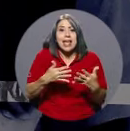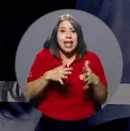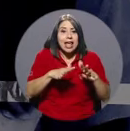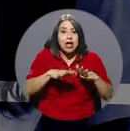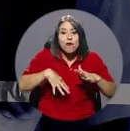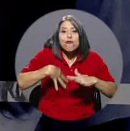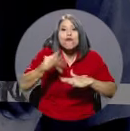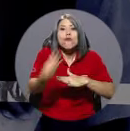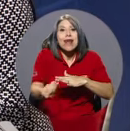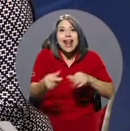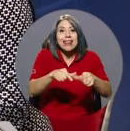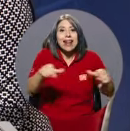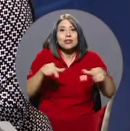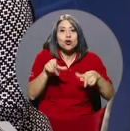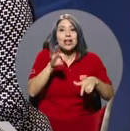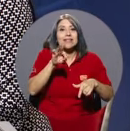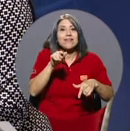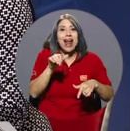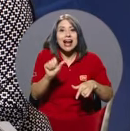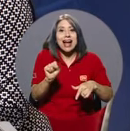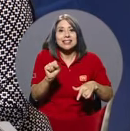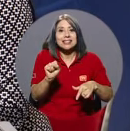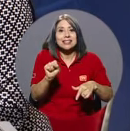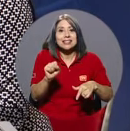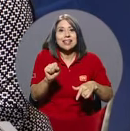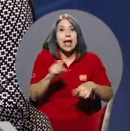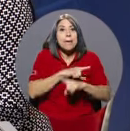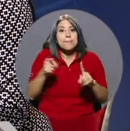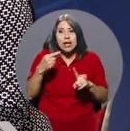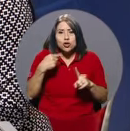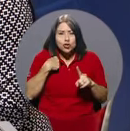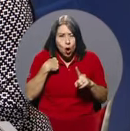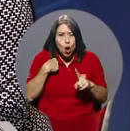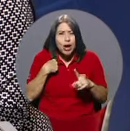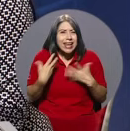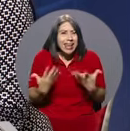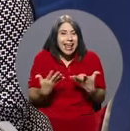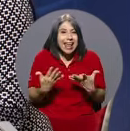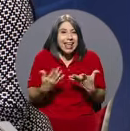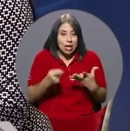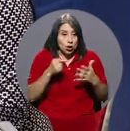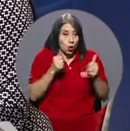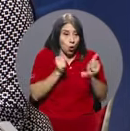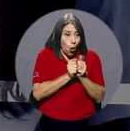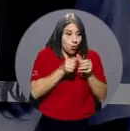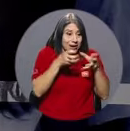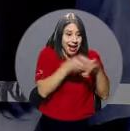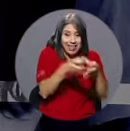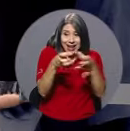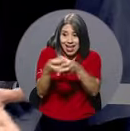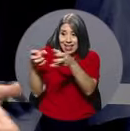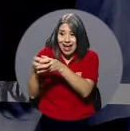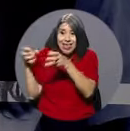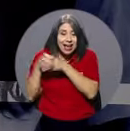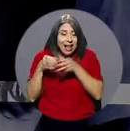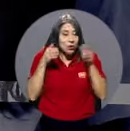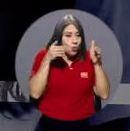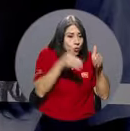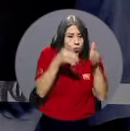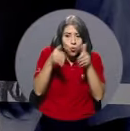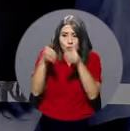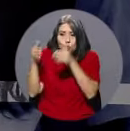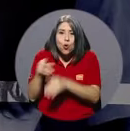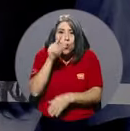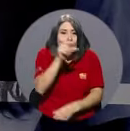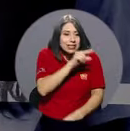fuera de la zona franca, como lo había comentado Roxana? Yo me encierro, una encerrona una semana por sector y tengo que tener, o sea, no puede ser